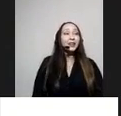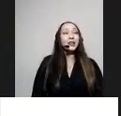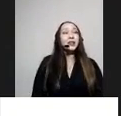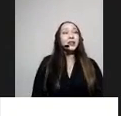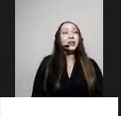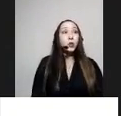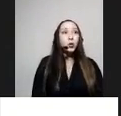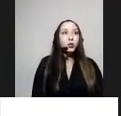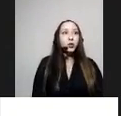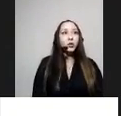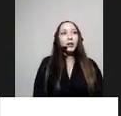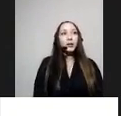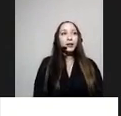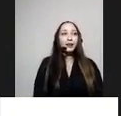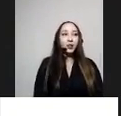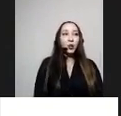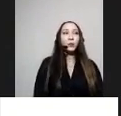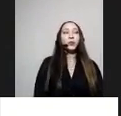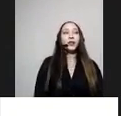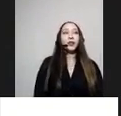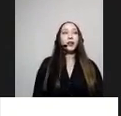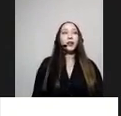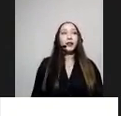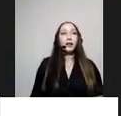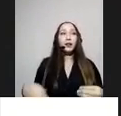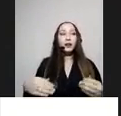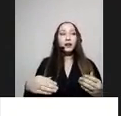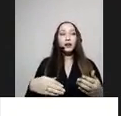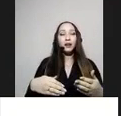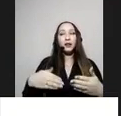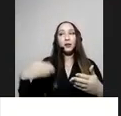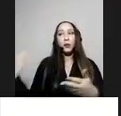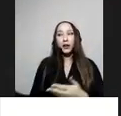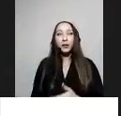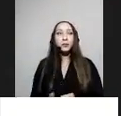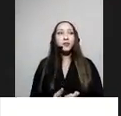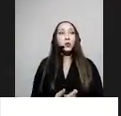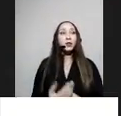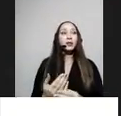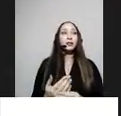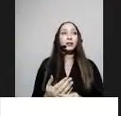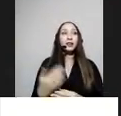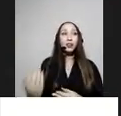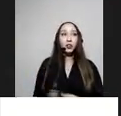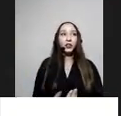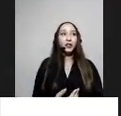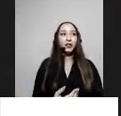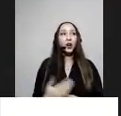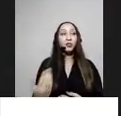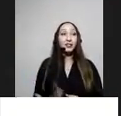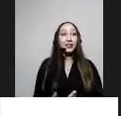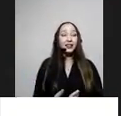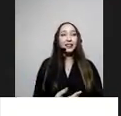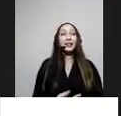instalaciones recursos y meditación y programas de mindfulness dentro de